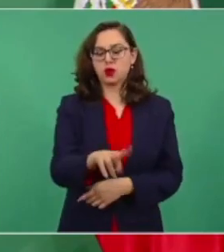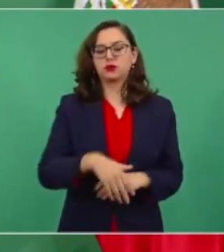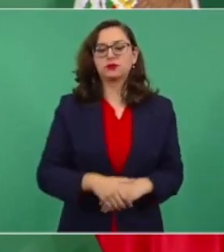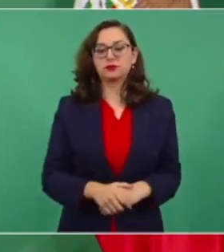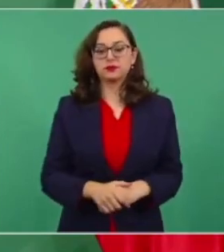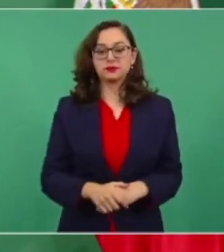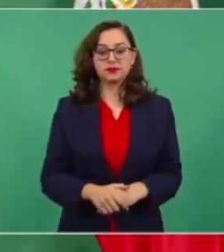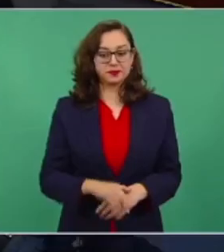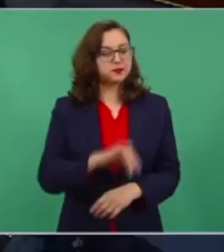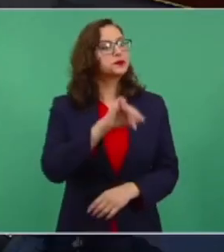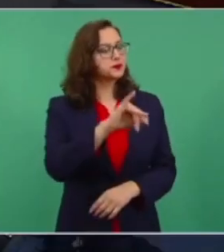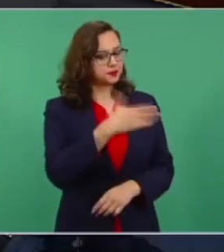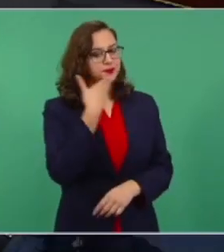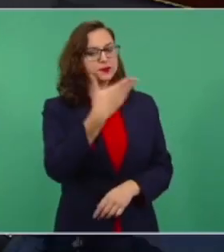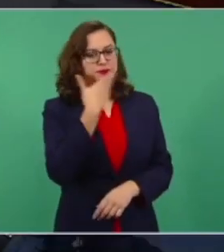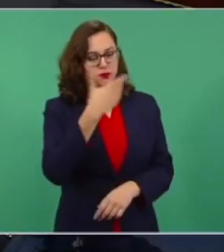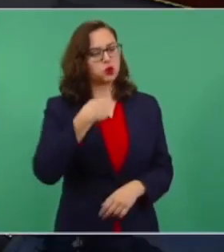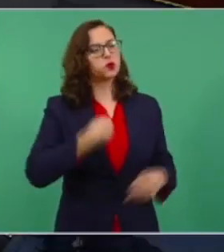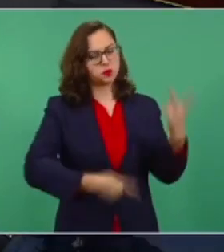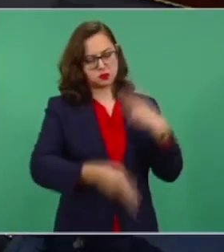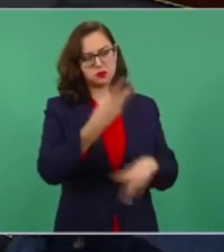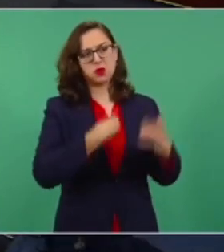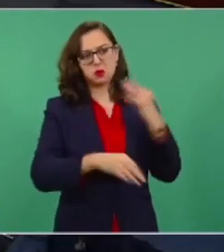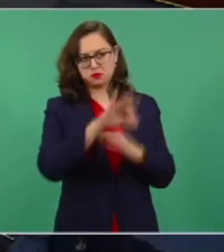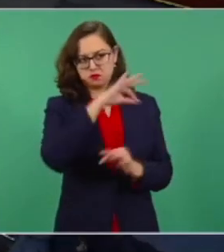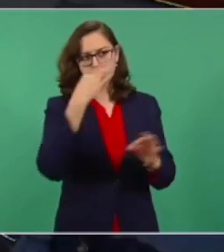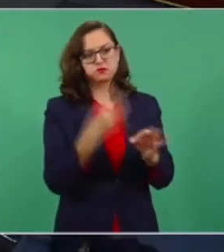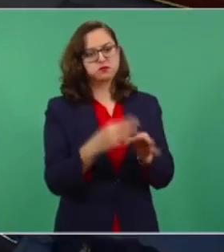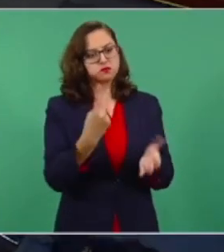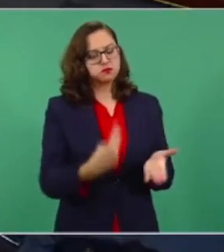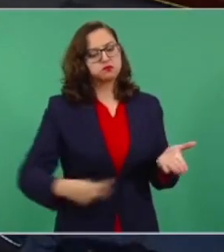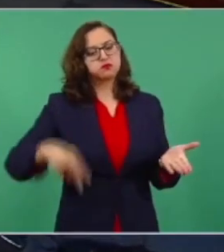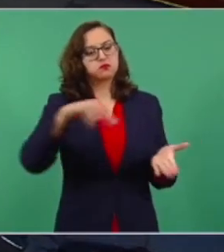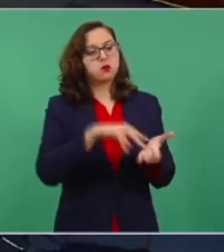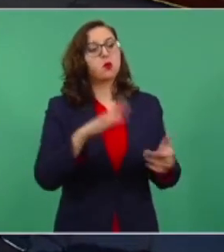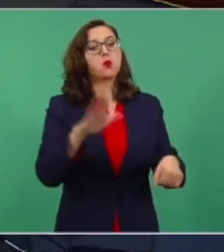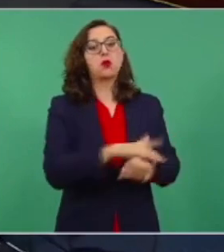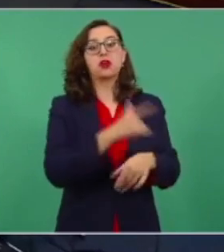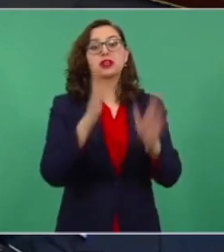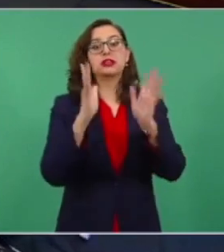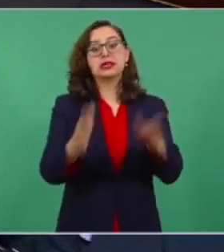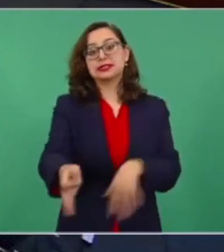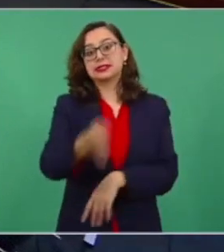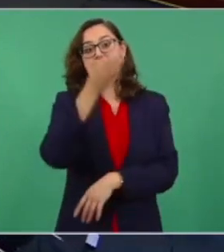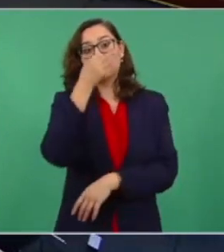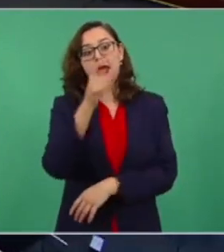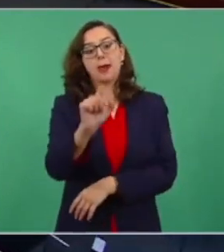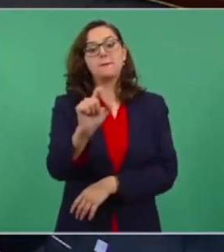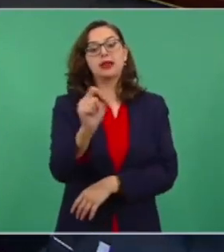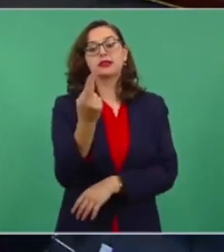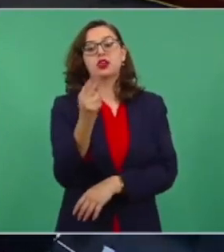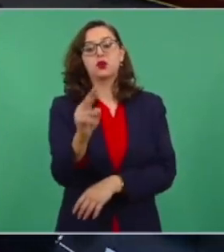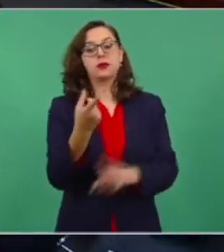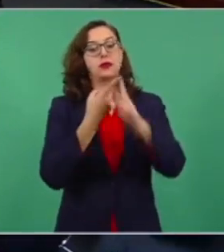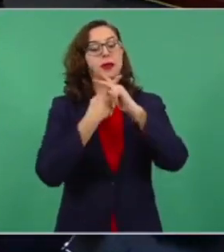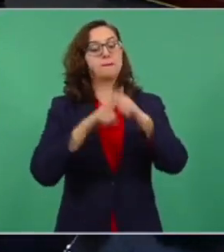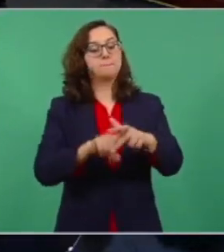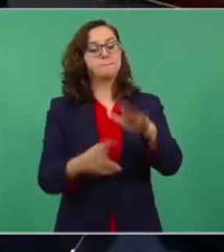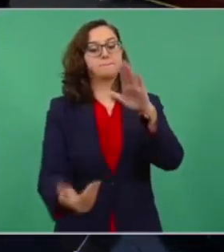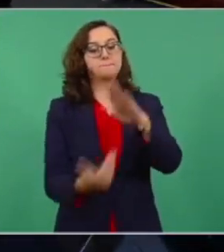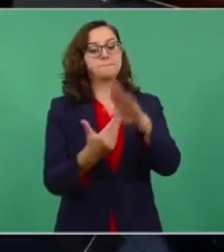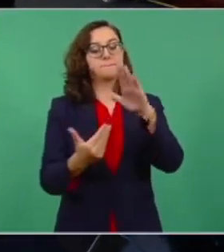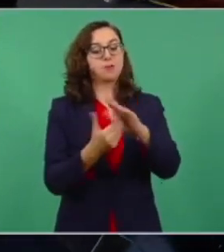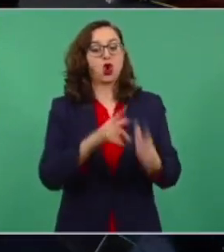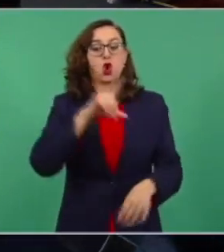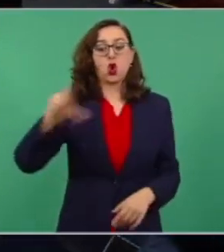parece. Perfecto, aquí estaré porque pues las mesas empiezan el 20 de noviembre. El gobernador dice